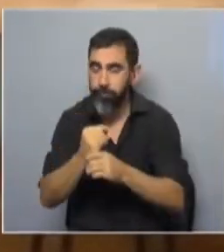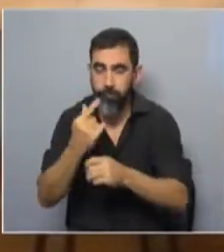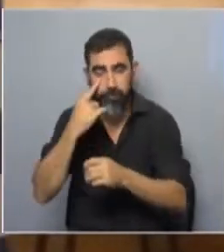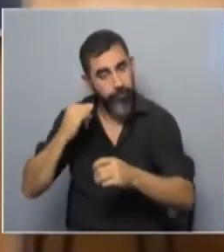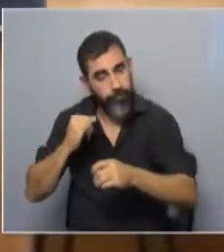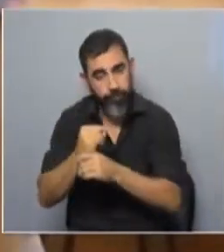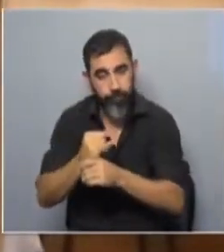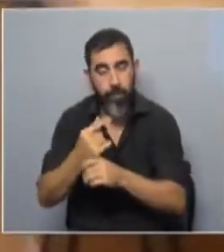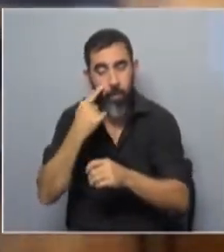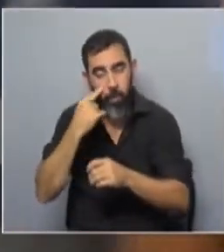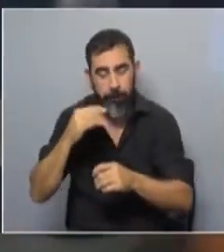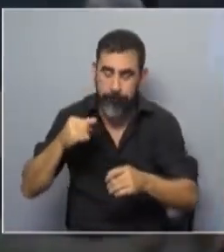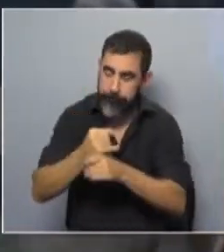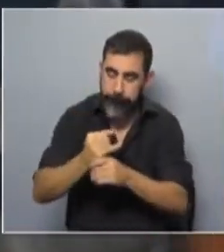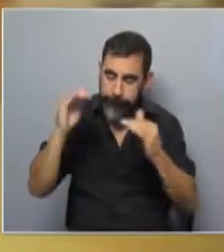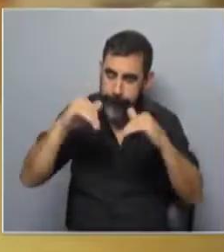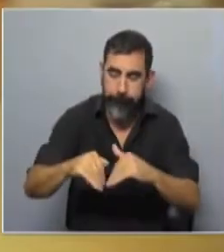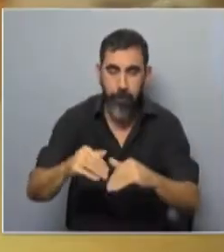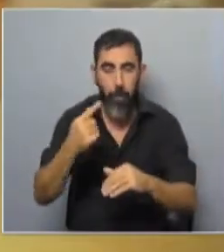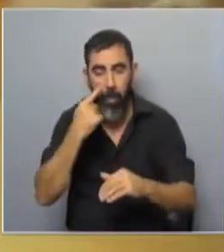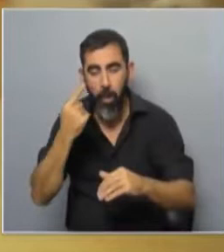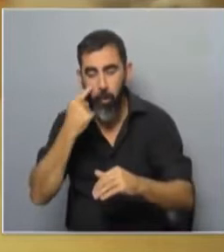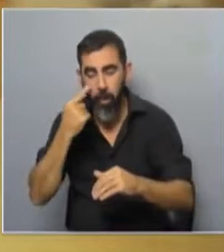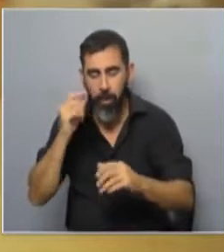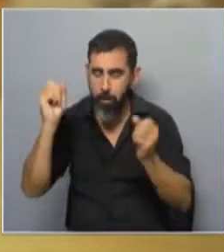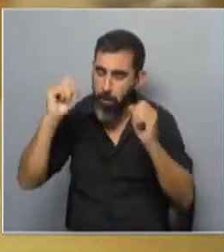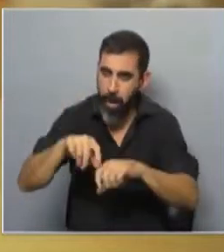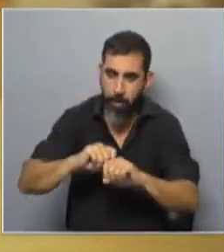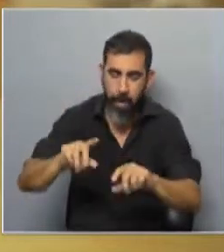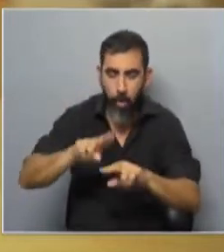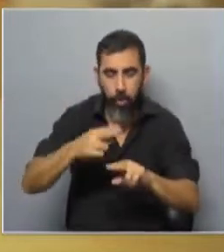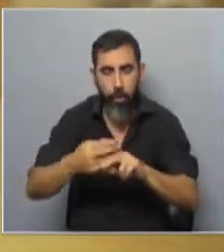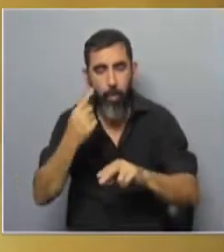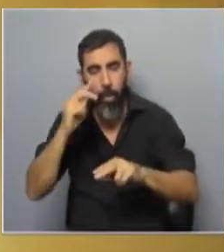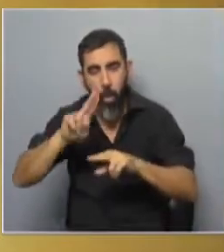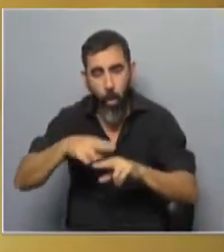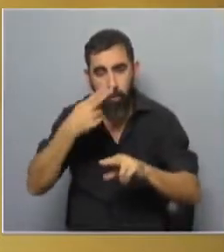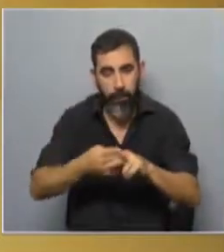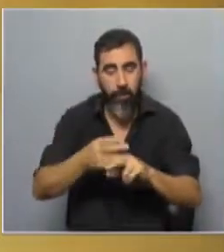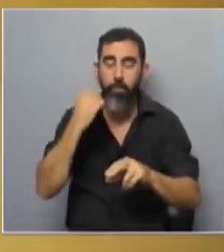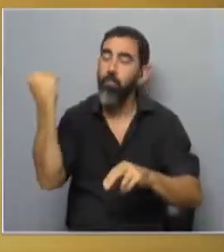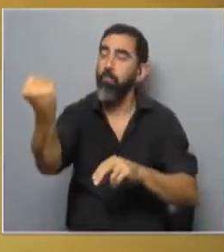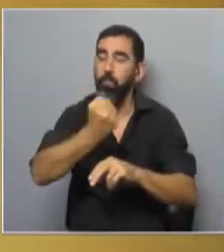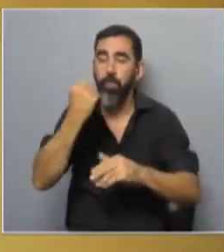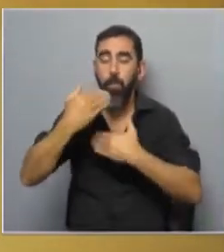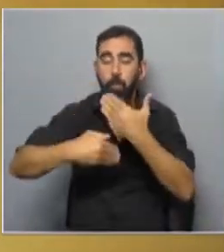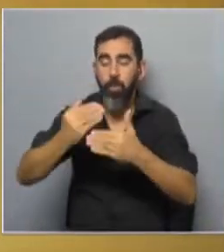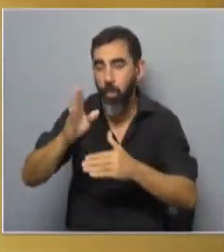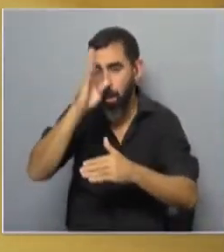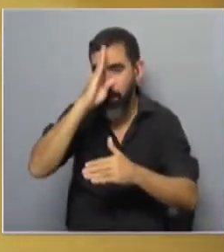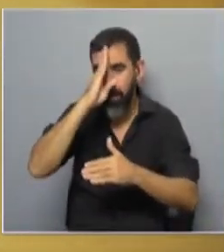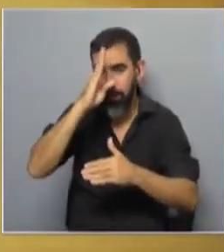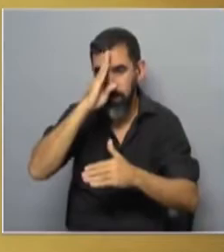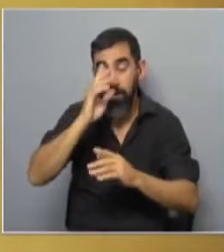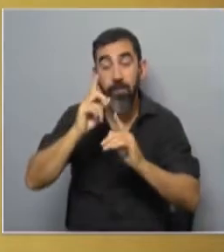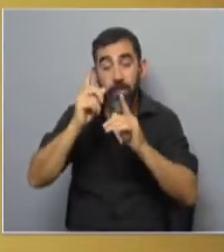el ensayar y el errar, ¿no? El probar cosas y que no salgan y que haya que seguir intentando, es una parte clave del proceso de aprendizaje, ¿no? Quizás donde